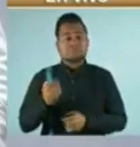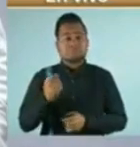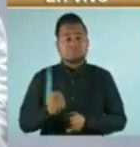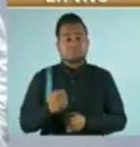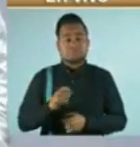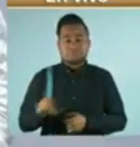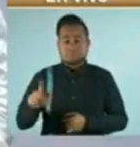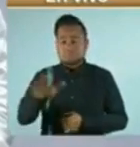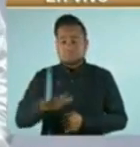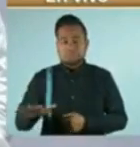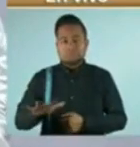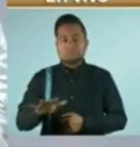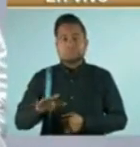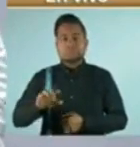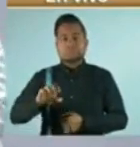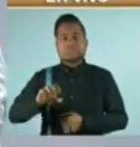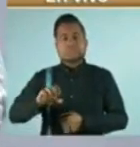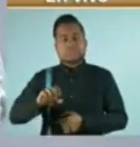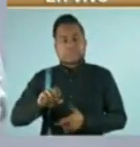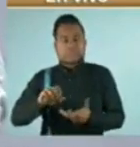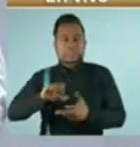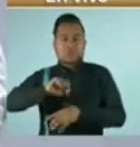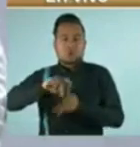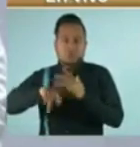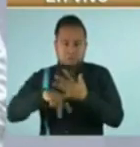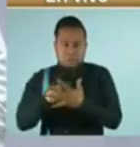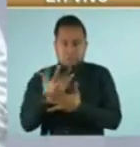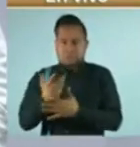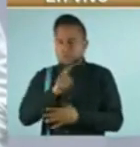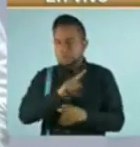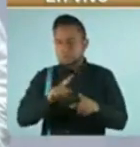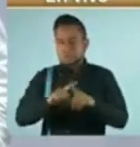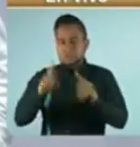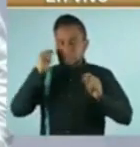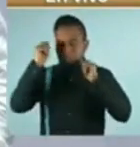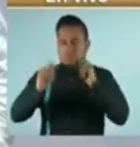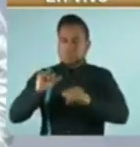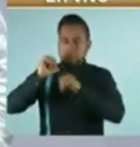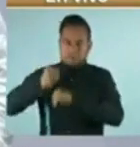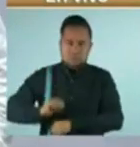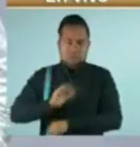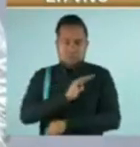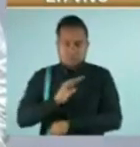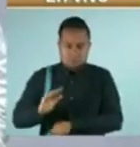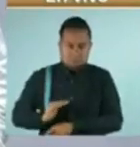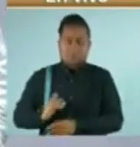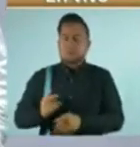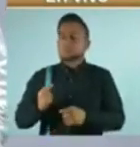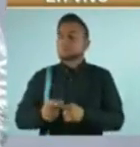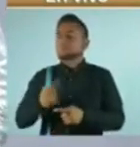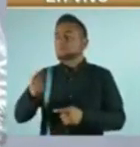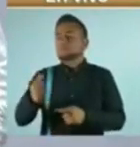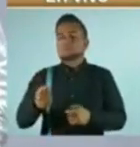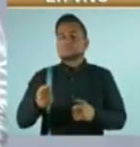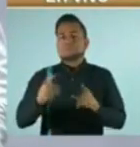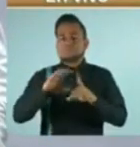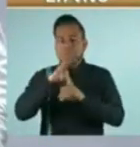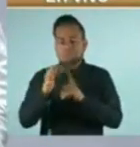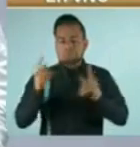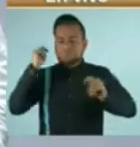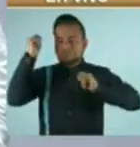del pueblo de San José, de todos los prestadores de servicios, de la autoridad municipal, de los comités de